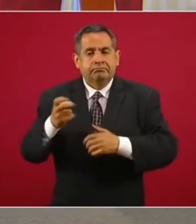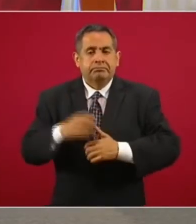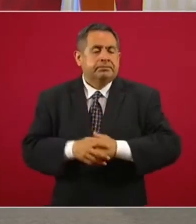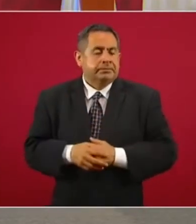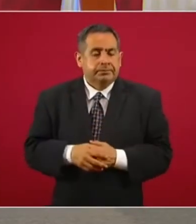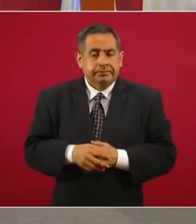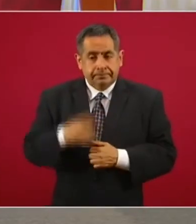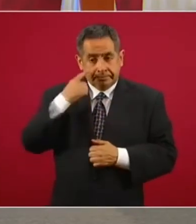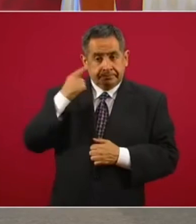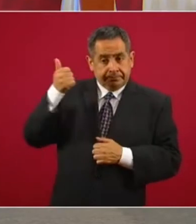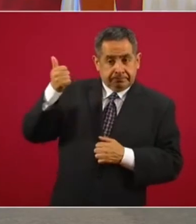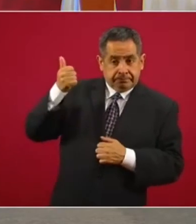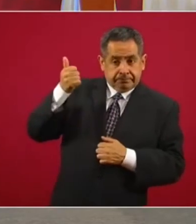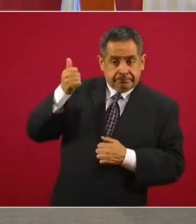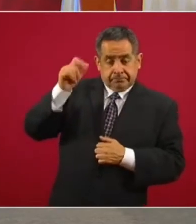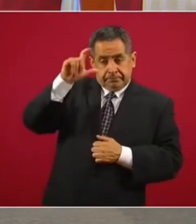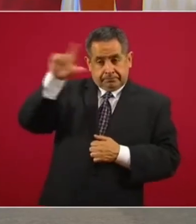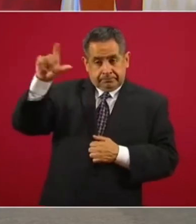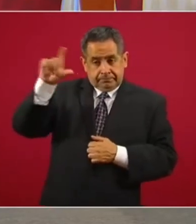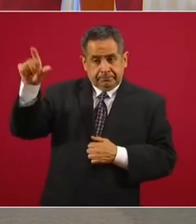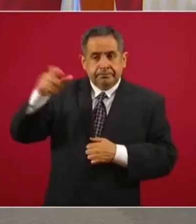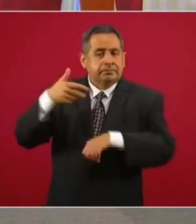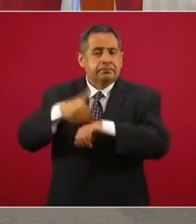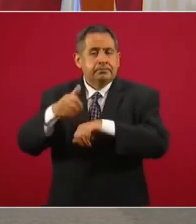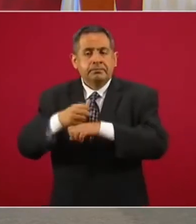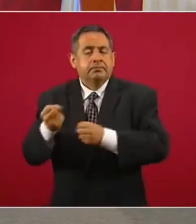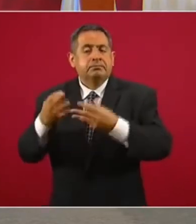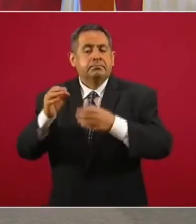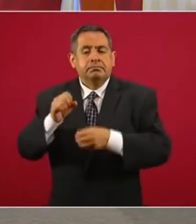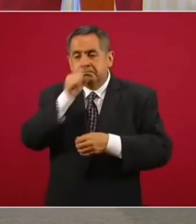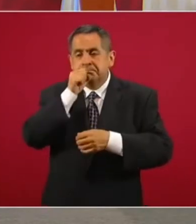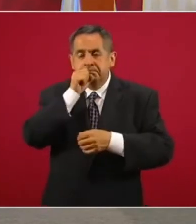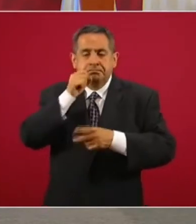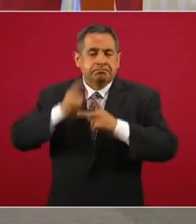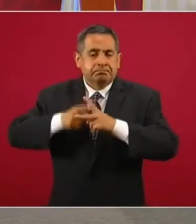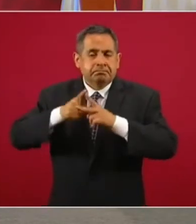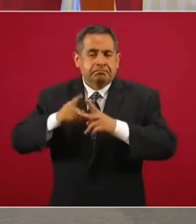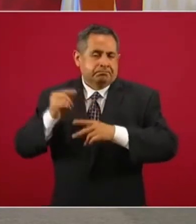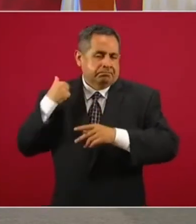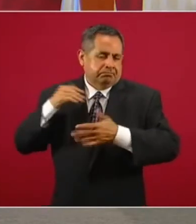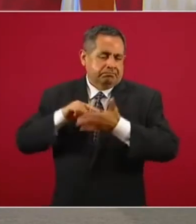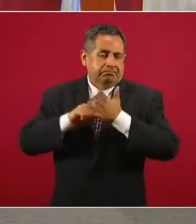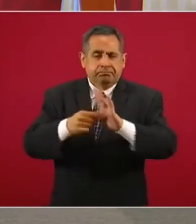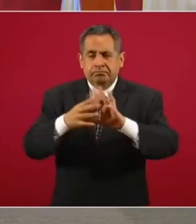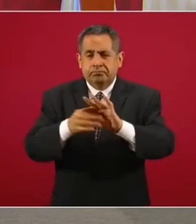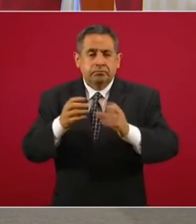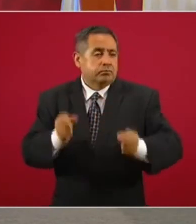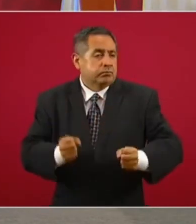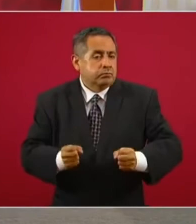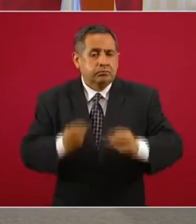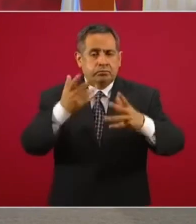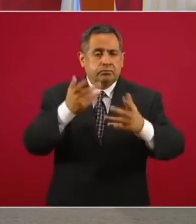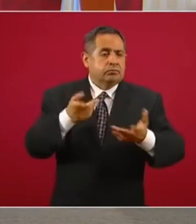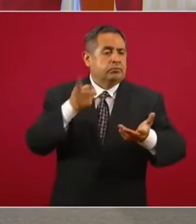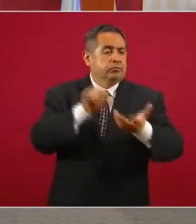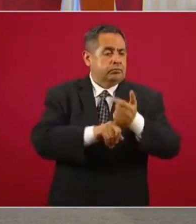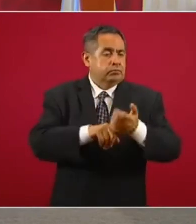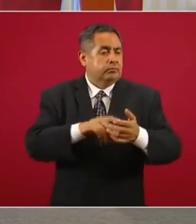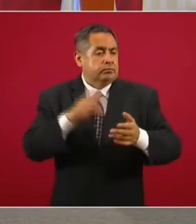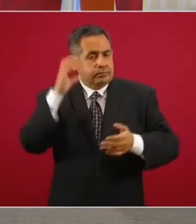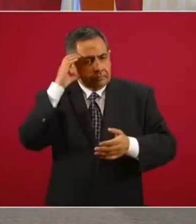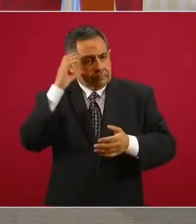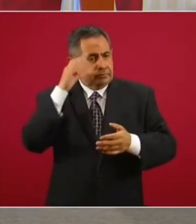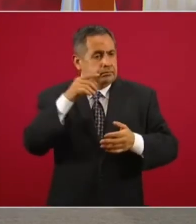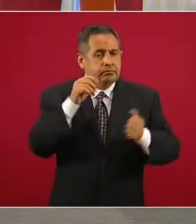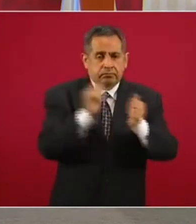En todas las gráficas van a ver ahí lo que presentamos recientemente, hace unos minutos, la ocupación hospitalaria de camas con ventilador